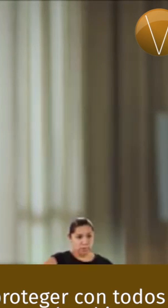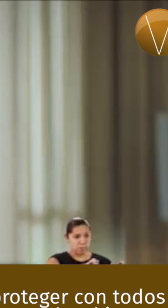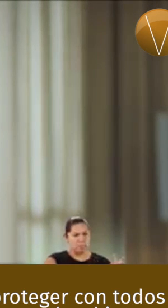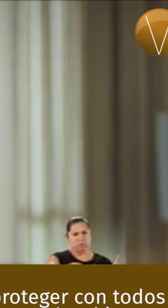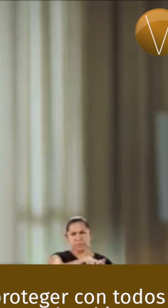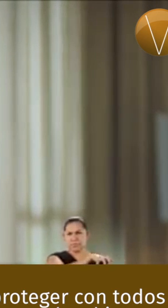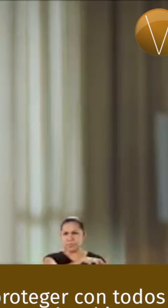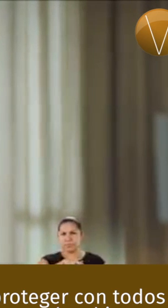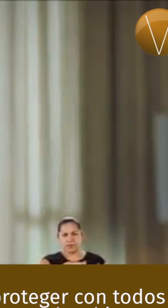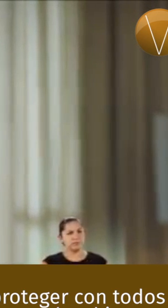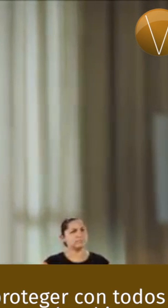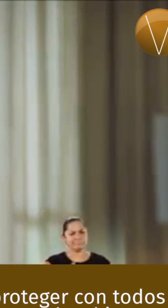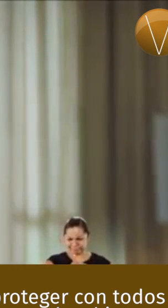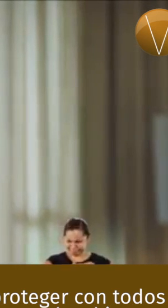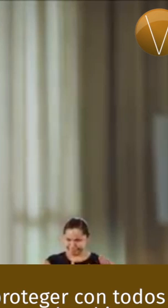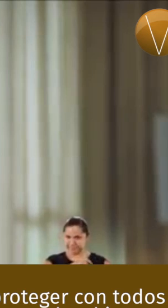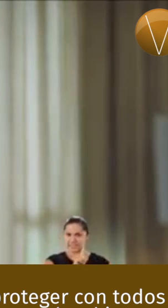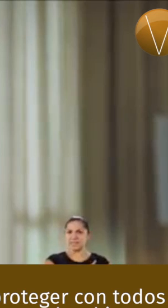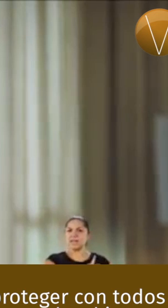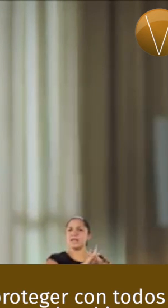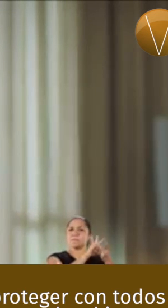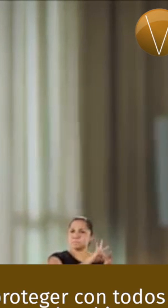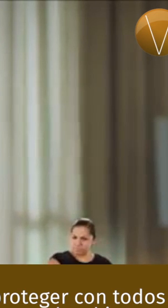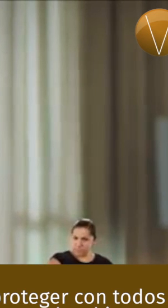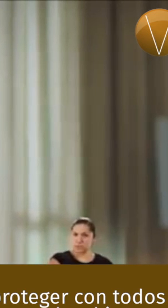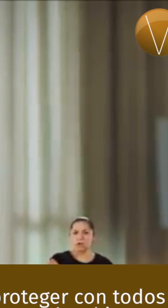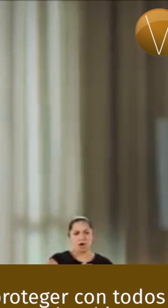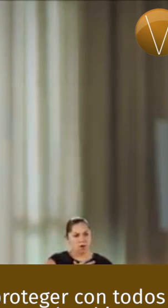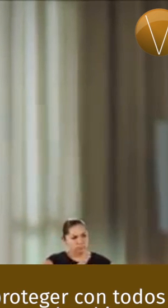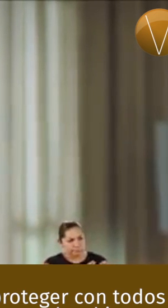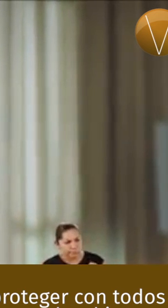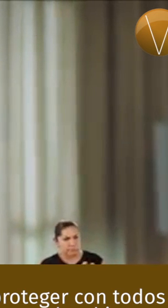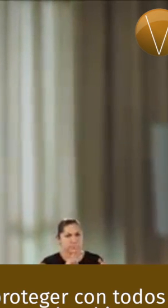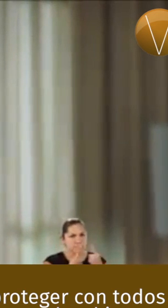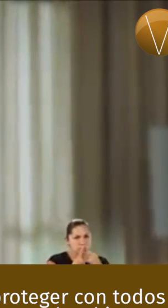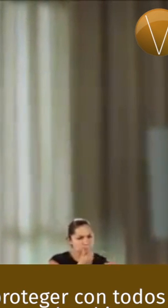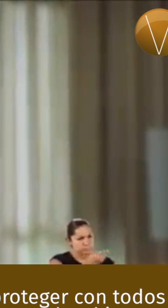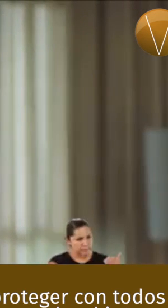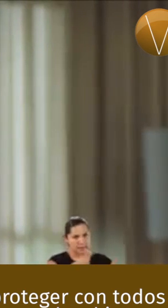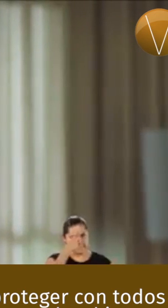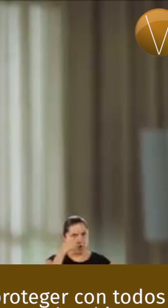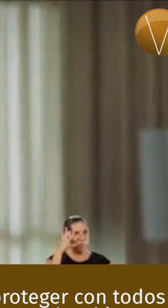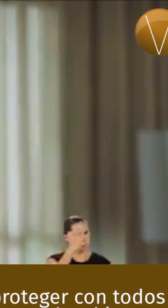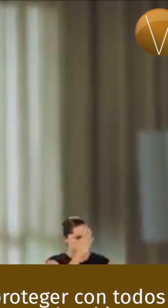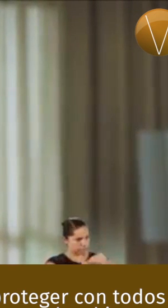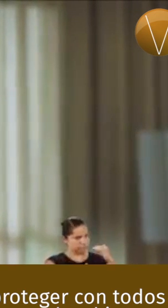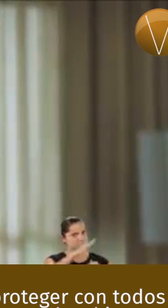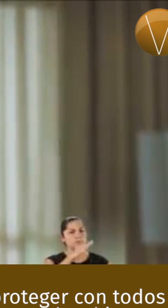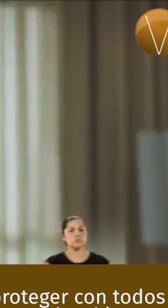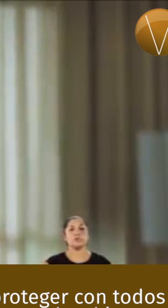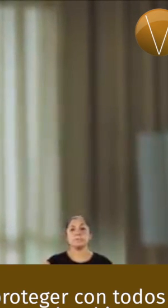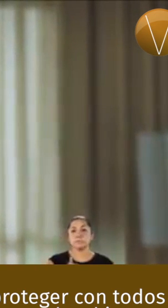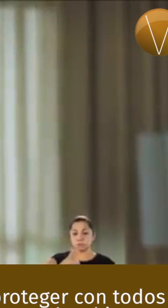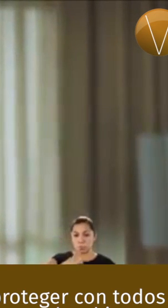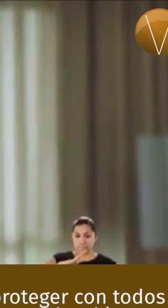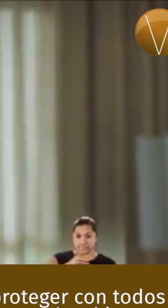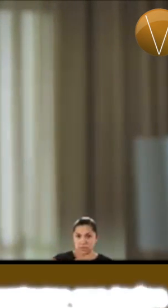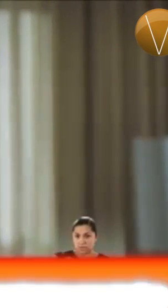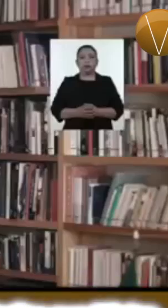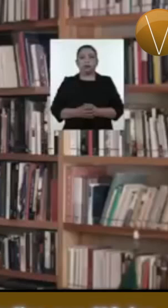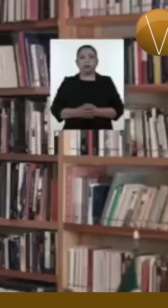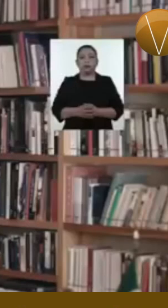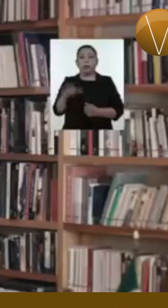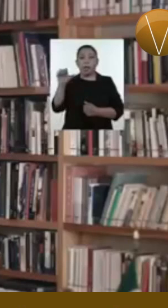funcionen de manera óptima y genere espacios de participación a favor de todos los sectores productivos de nuestro país hacia el